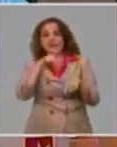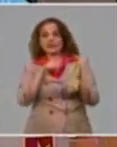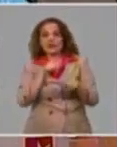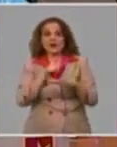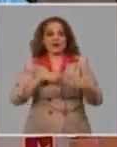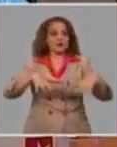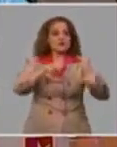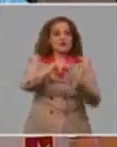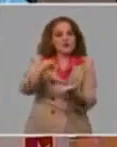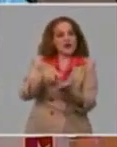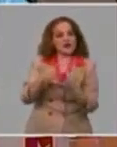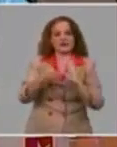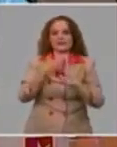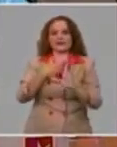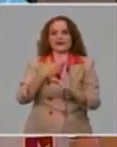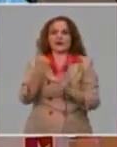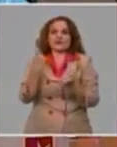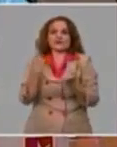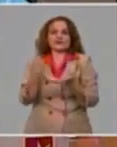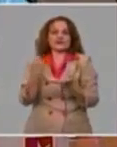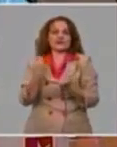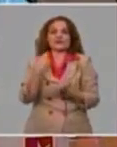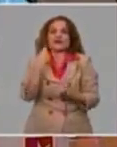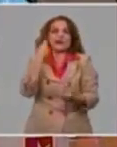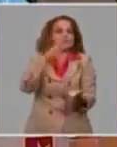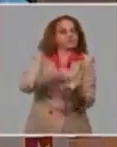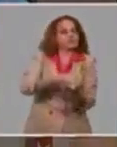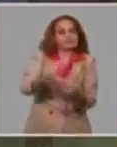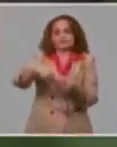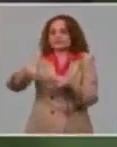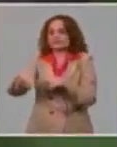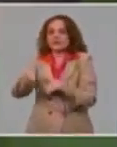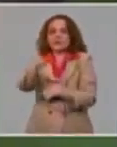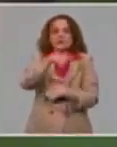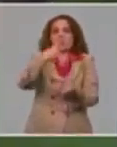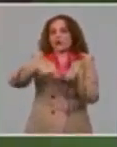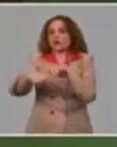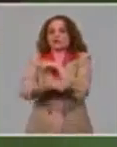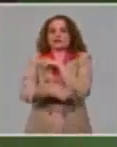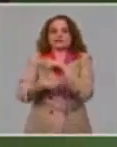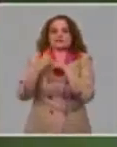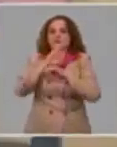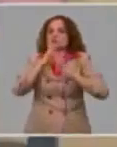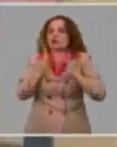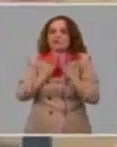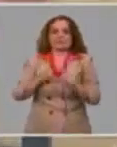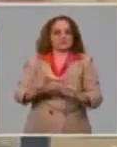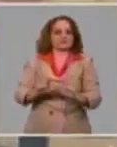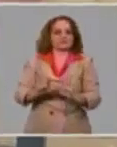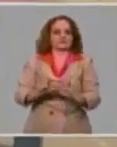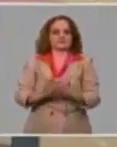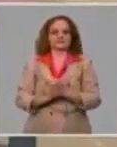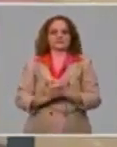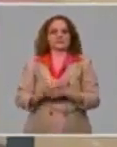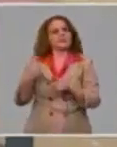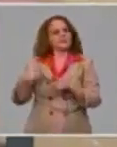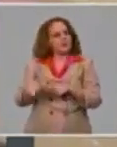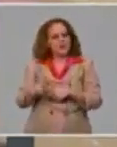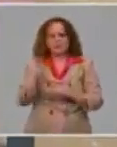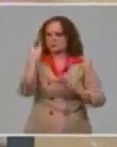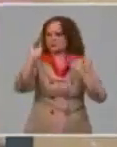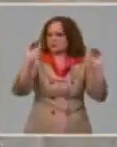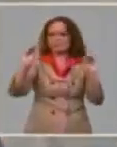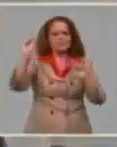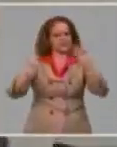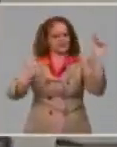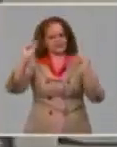son imprescindibles en las condiciones de hoy. Pero convocamos a toda la fuerza técnica, a los ingenieros, todos los profesionales